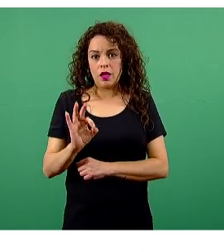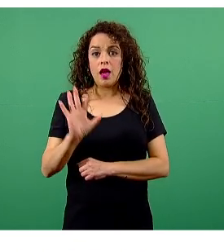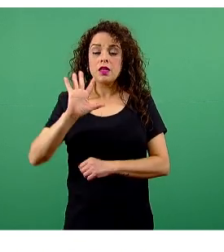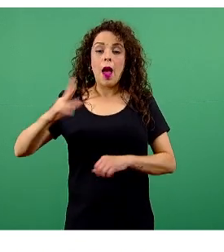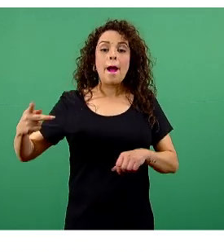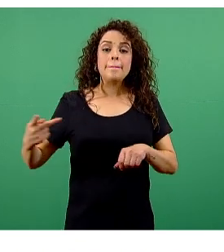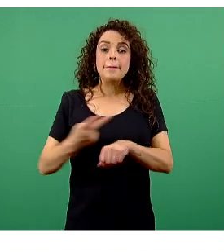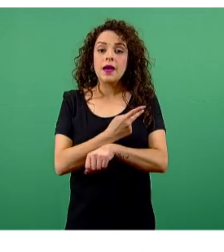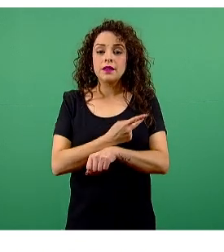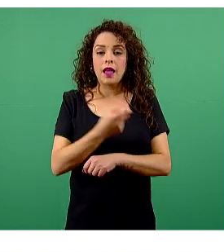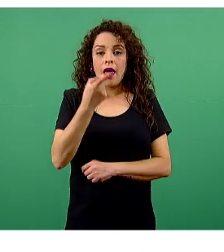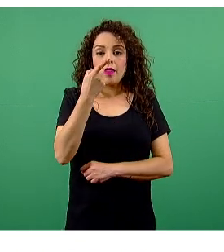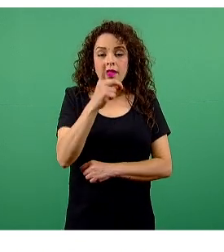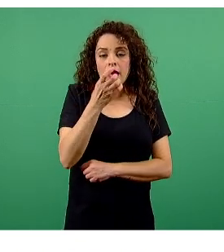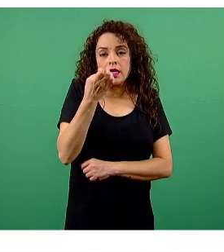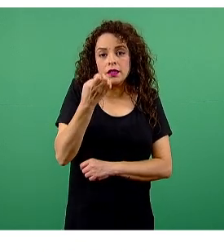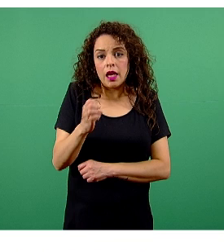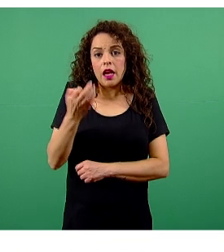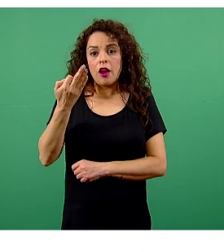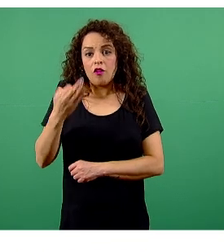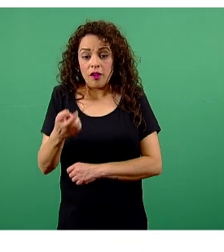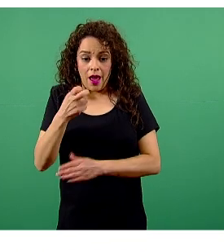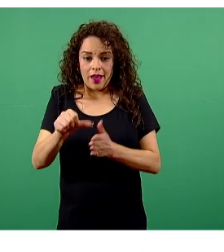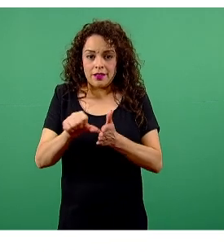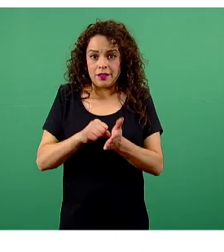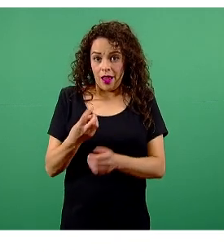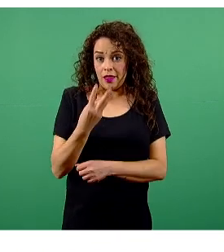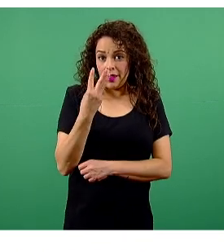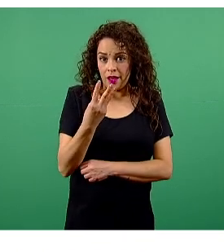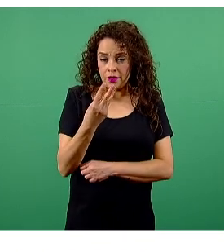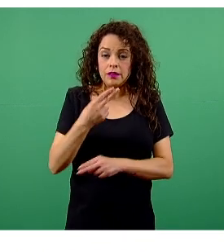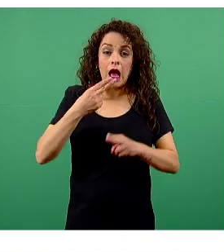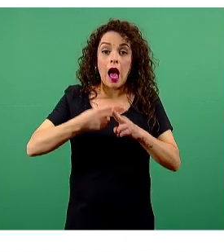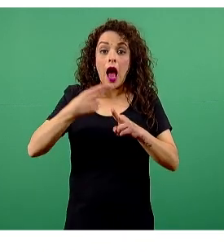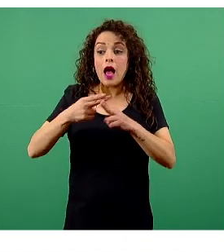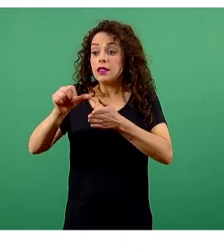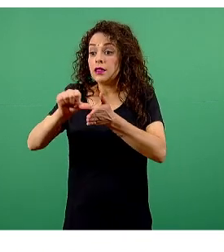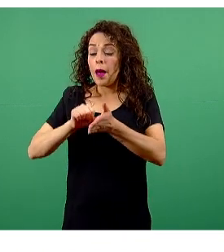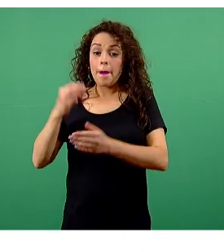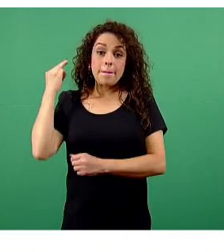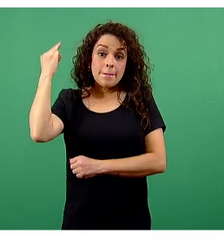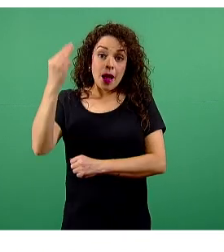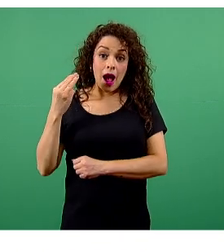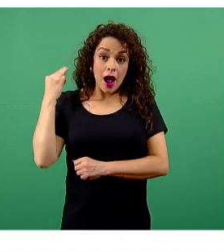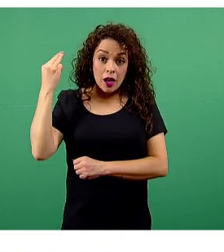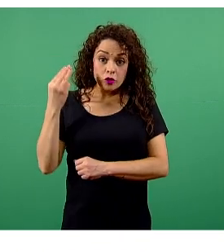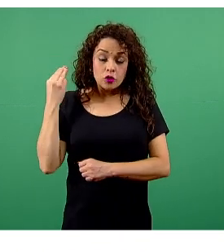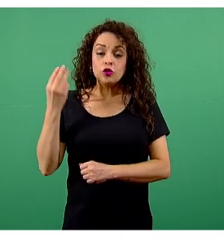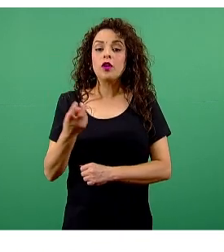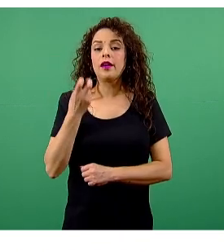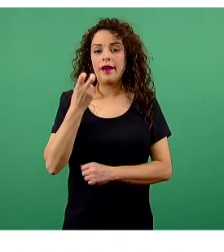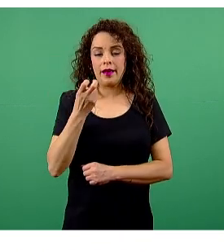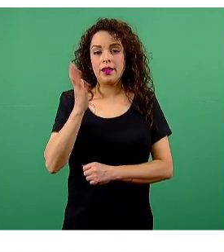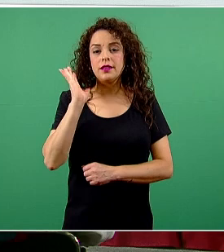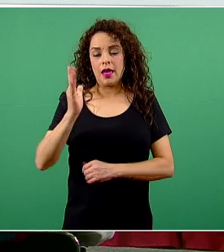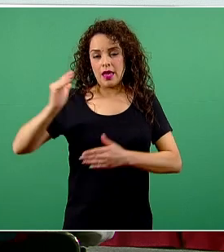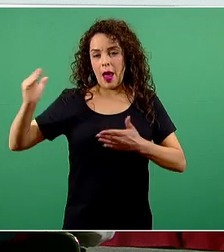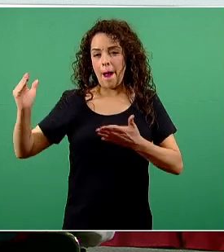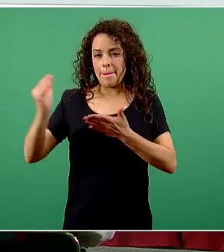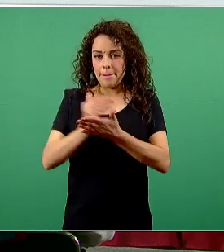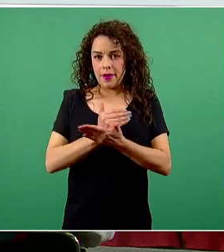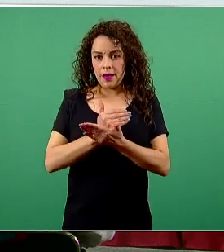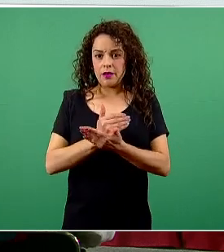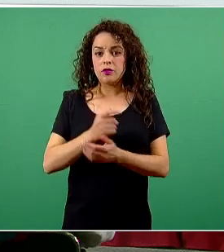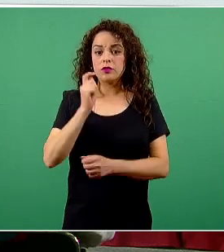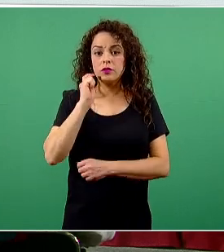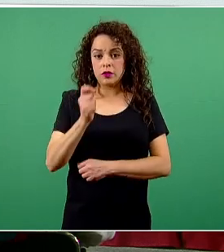transcurrido diciembre, enero y febrero y hasta marzo, que es cuando disminuyó la segunda